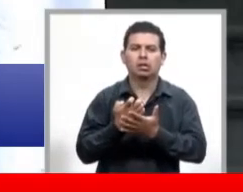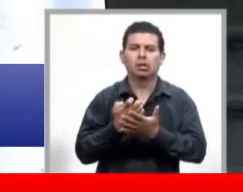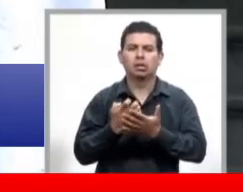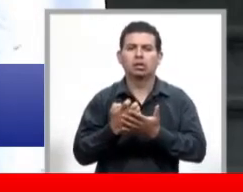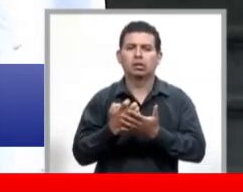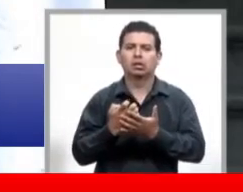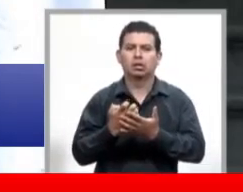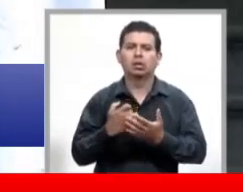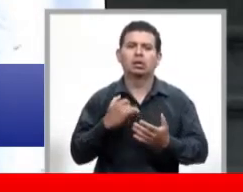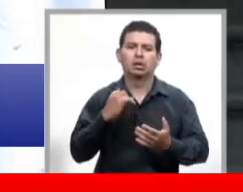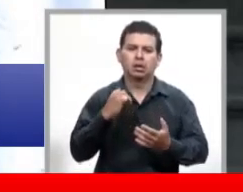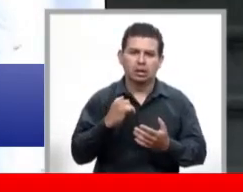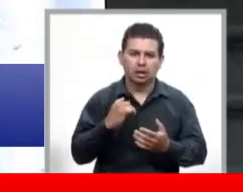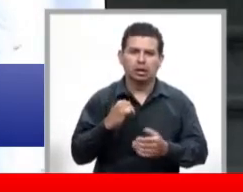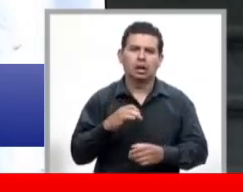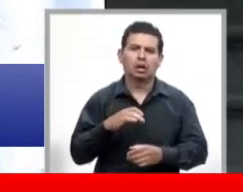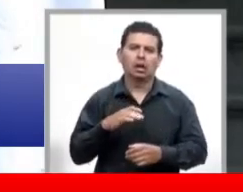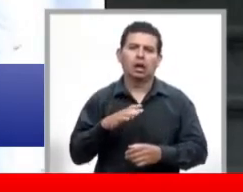tener vida,